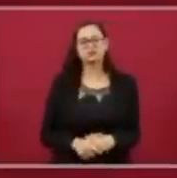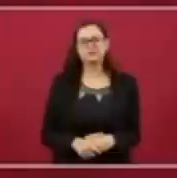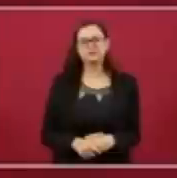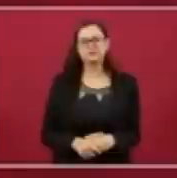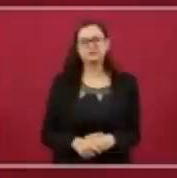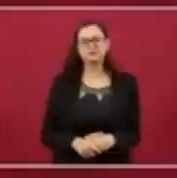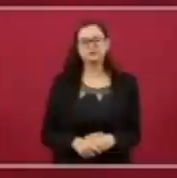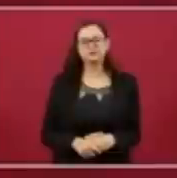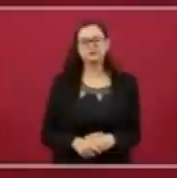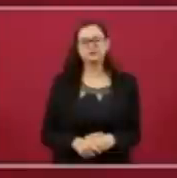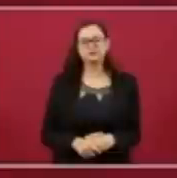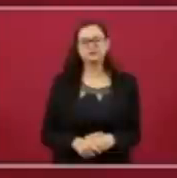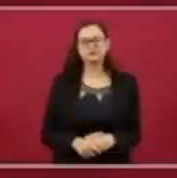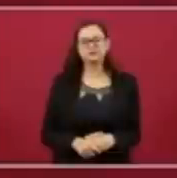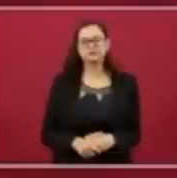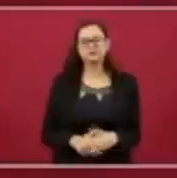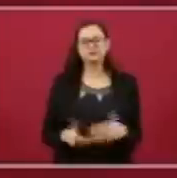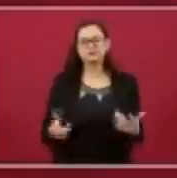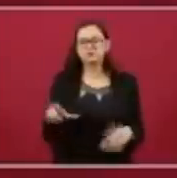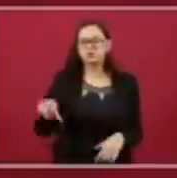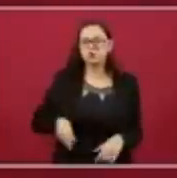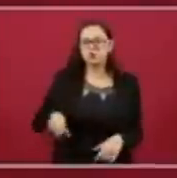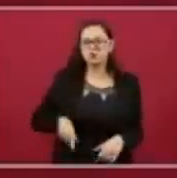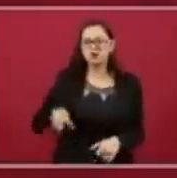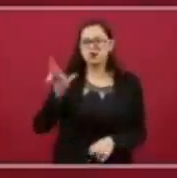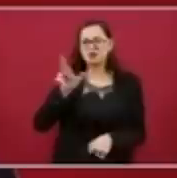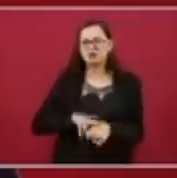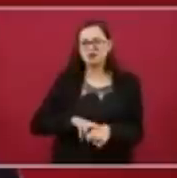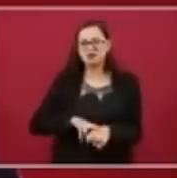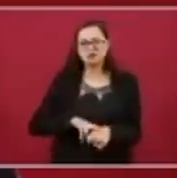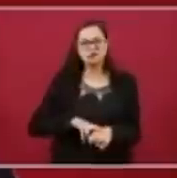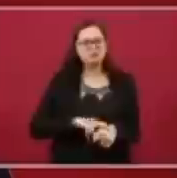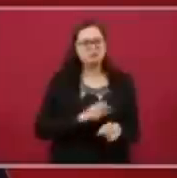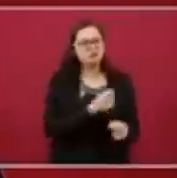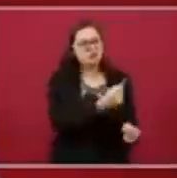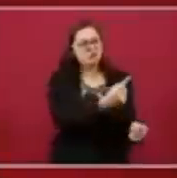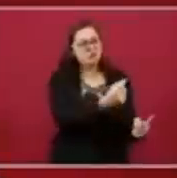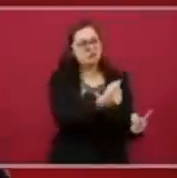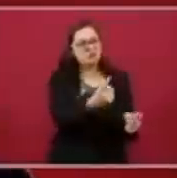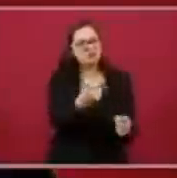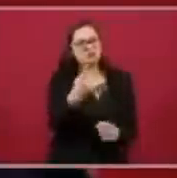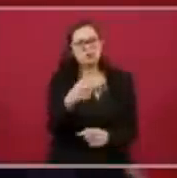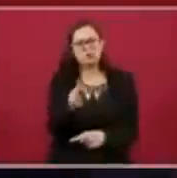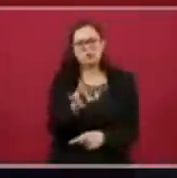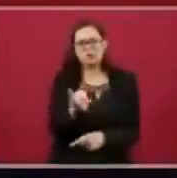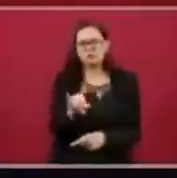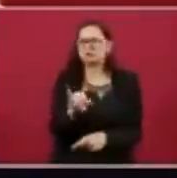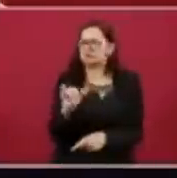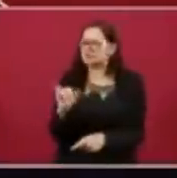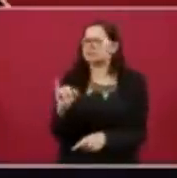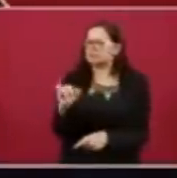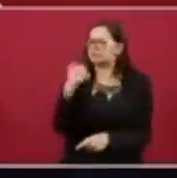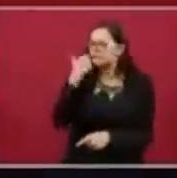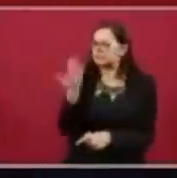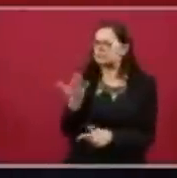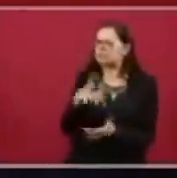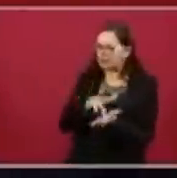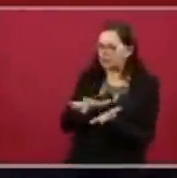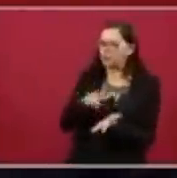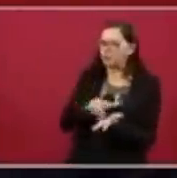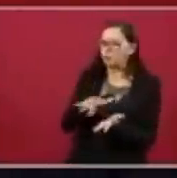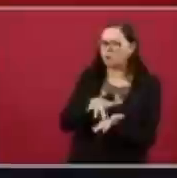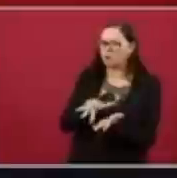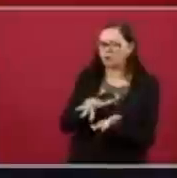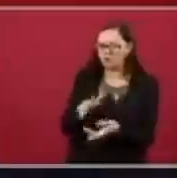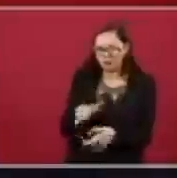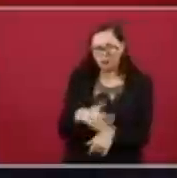algunos gobernadores del PRI sostienen que apoyan? Porque pues